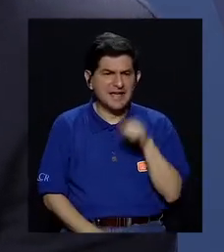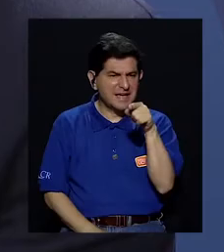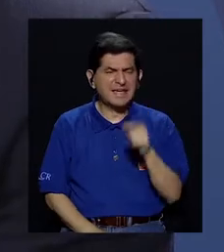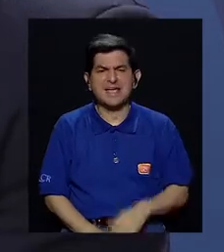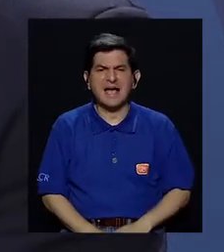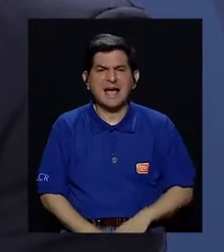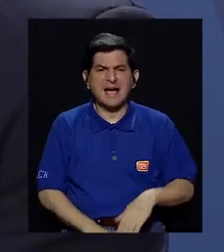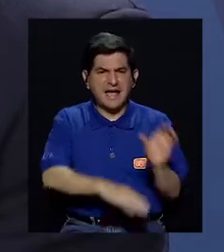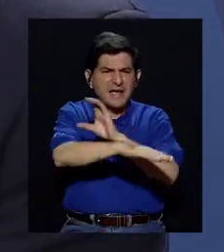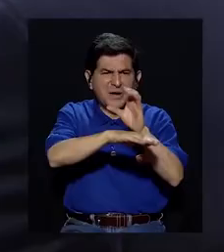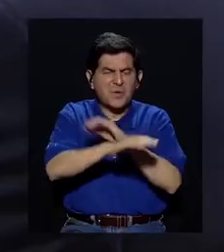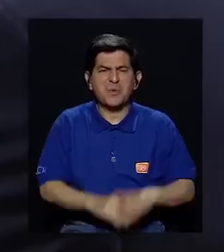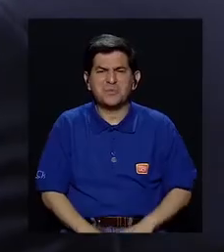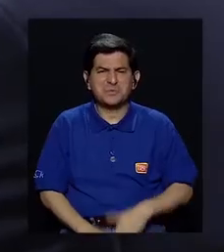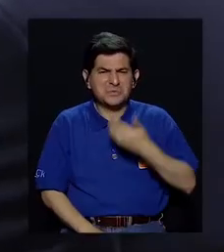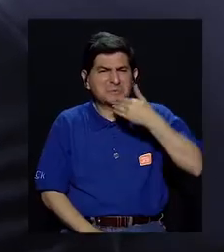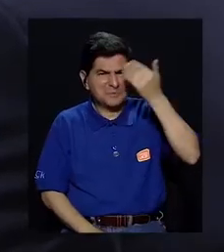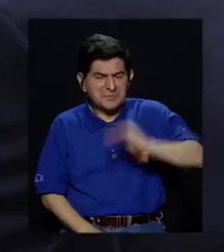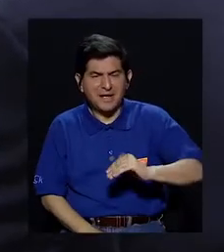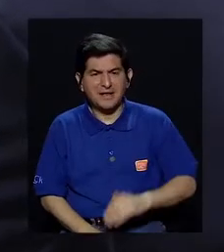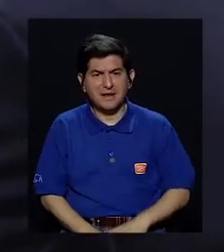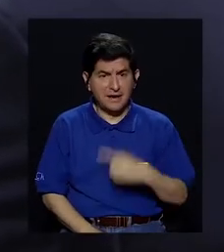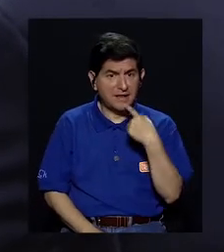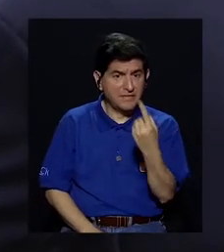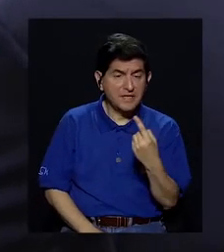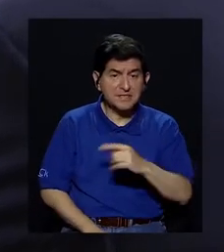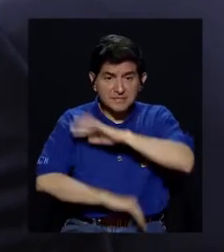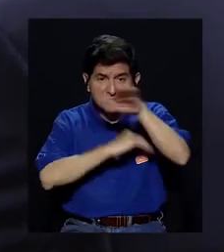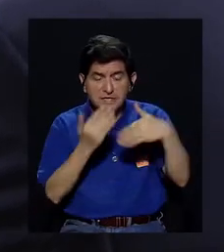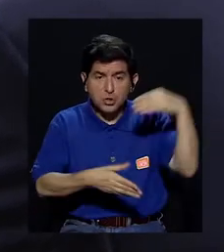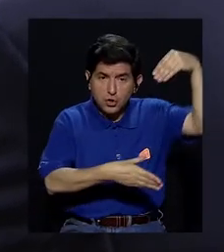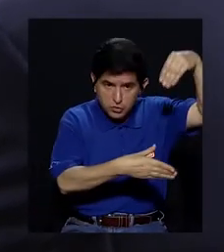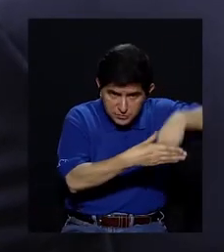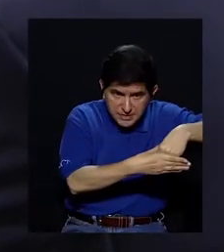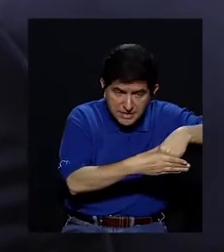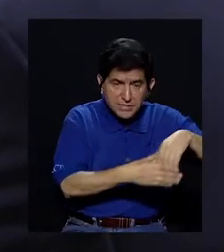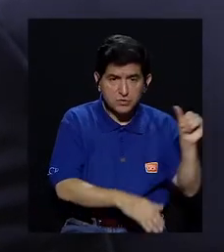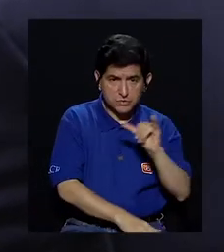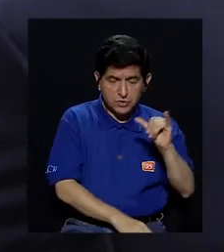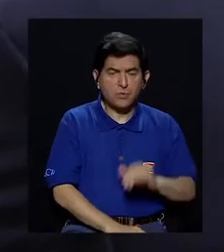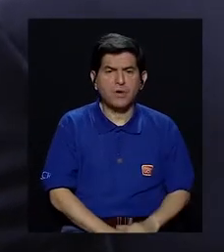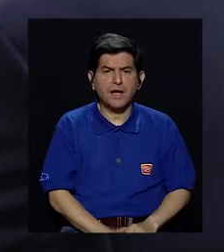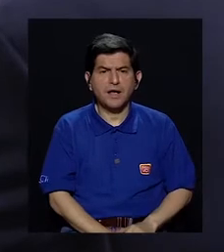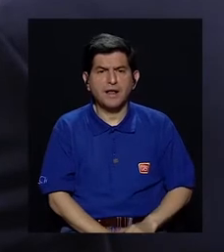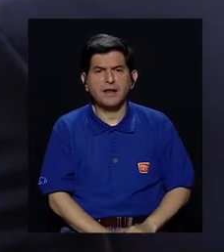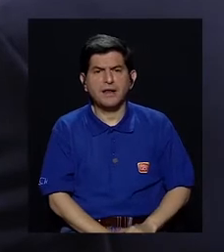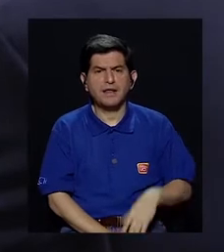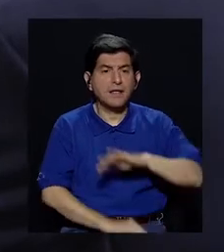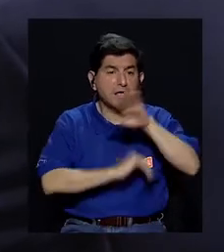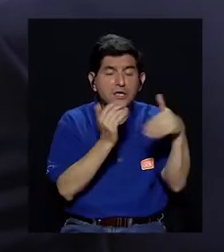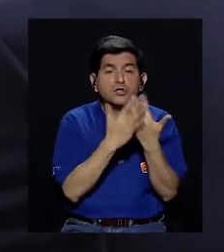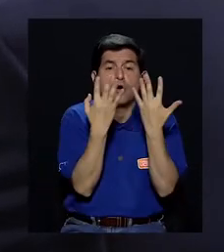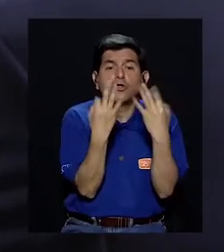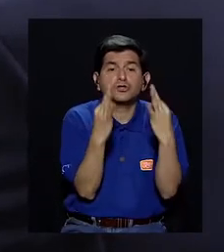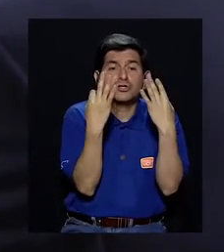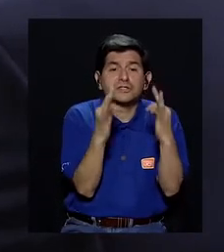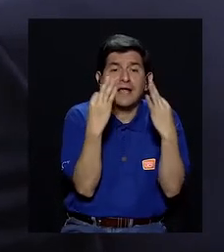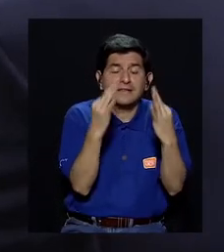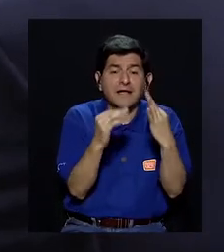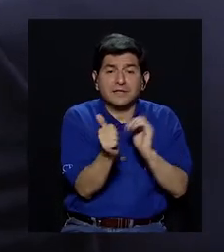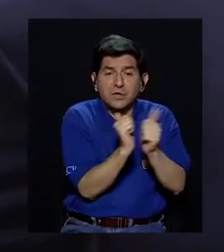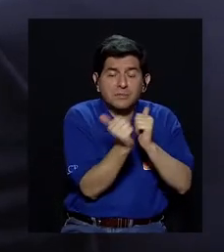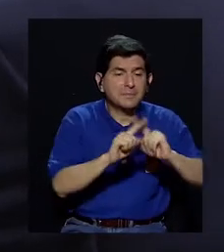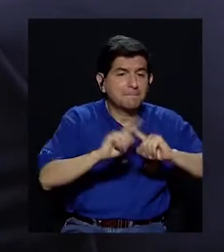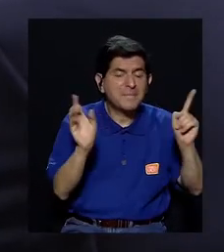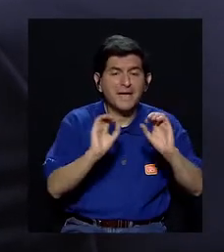sea mediocre o que lo que está diciendo es lo primero dice es que en un salón están todos metidos y hay un montón que están levantando la mano y brincando y